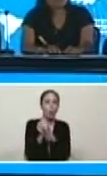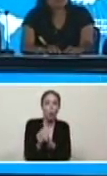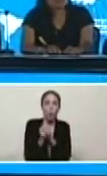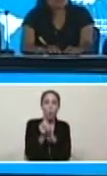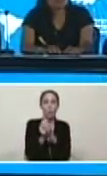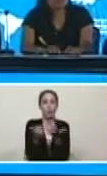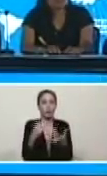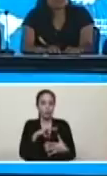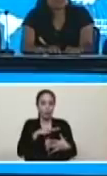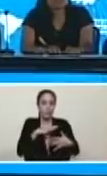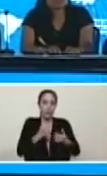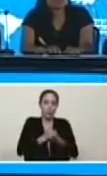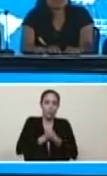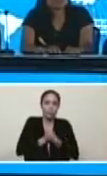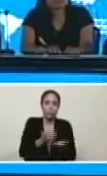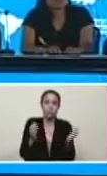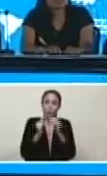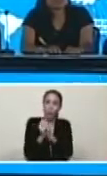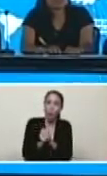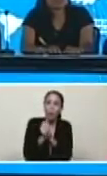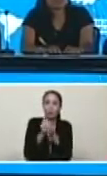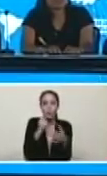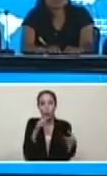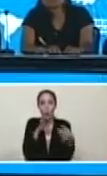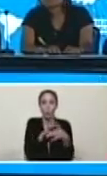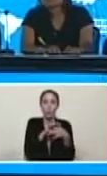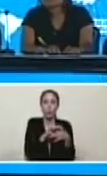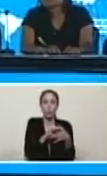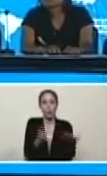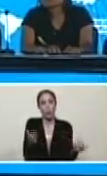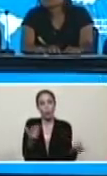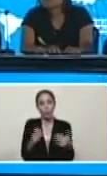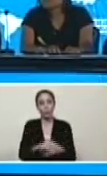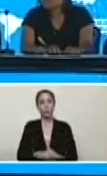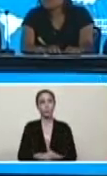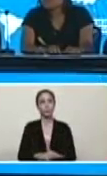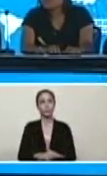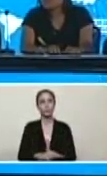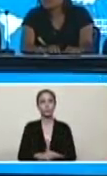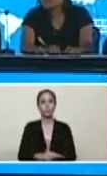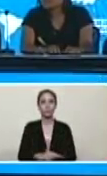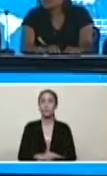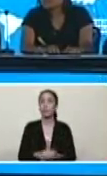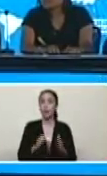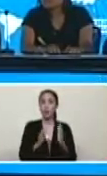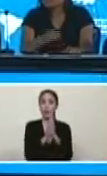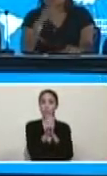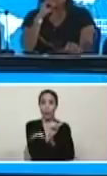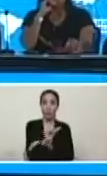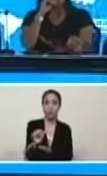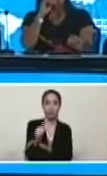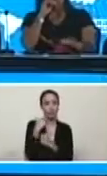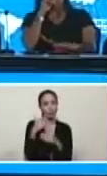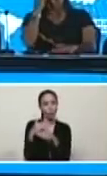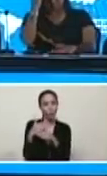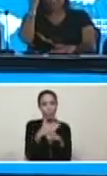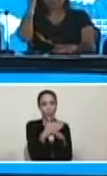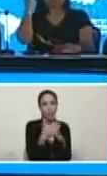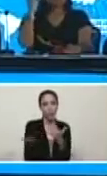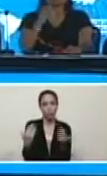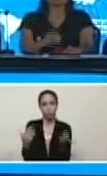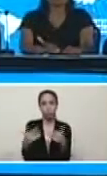de espiritualidad profunda, de unión entre los venezolanos. Una Semana Santa de compartir